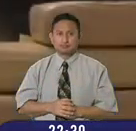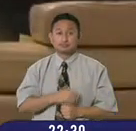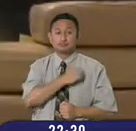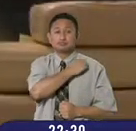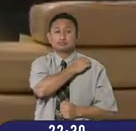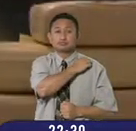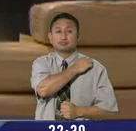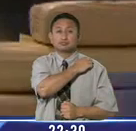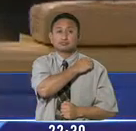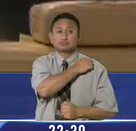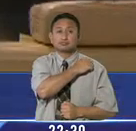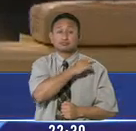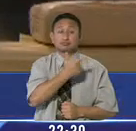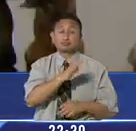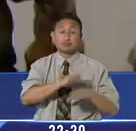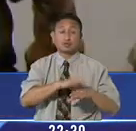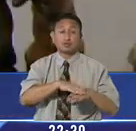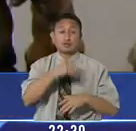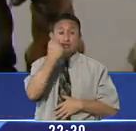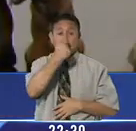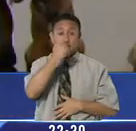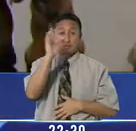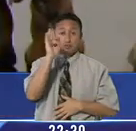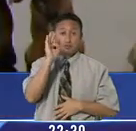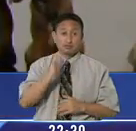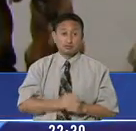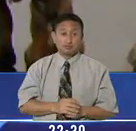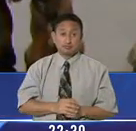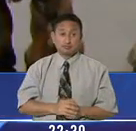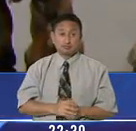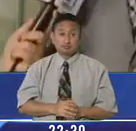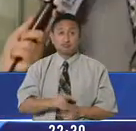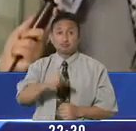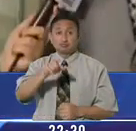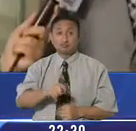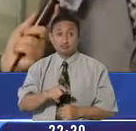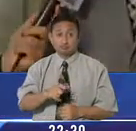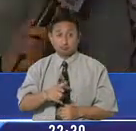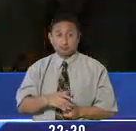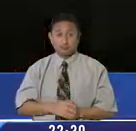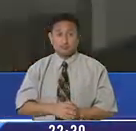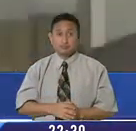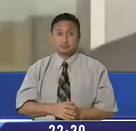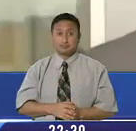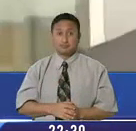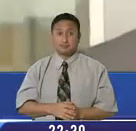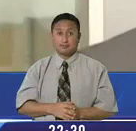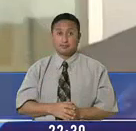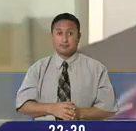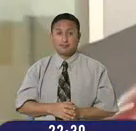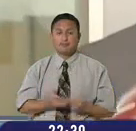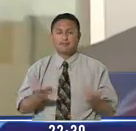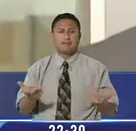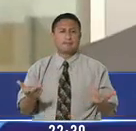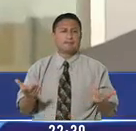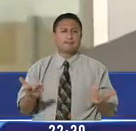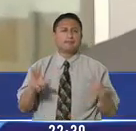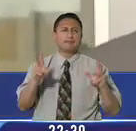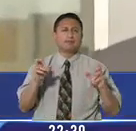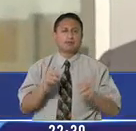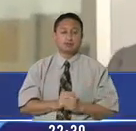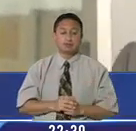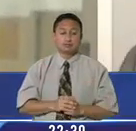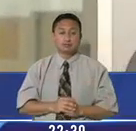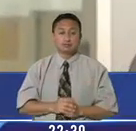Que todo pasa por la droga, que afirma ya no sale en ingentes cantidades, o al menos. Que tiene que ver específicamente con